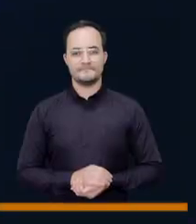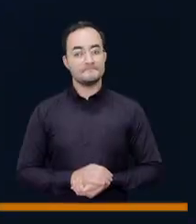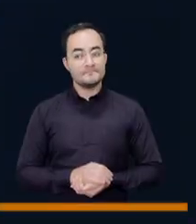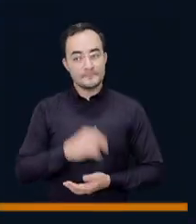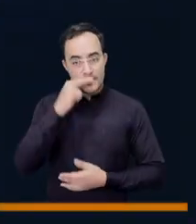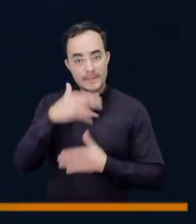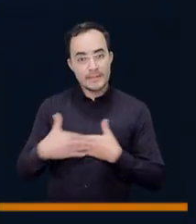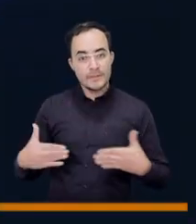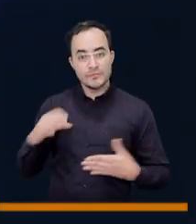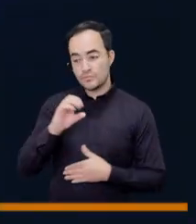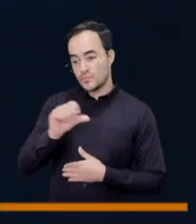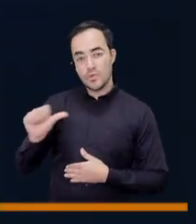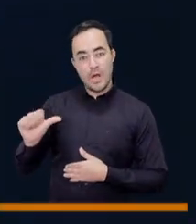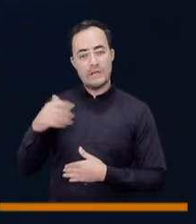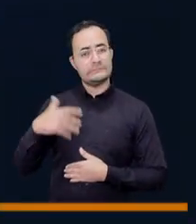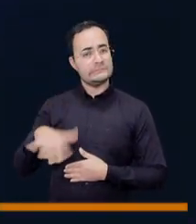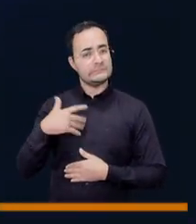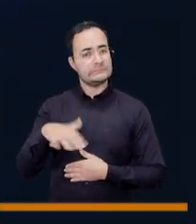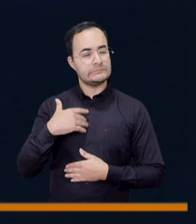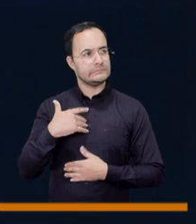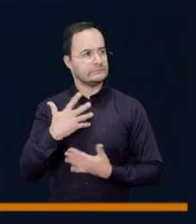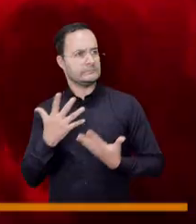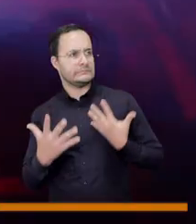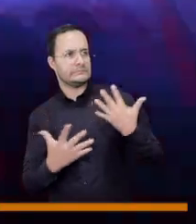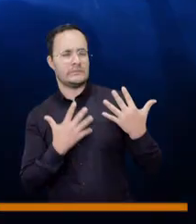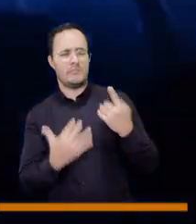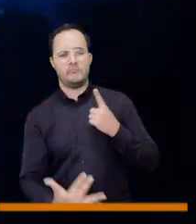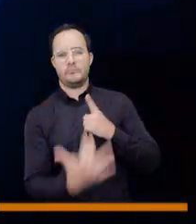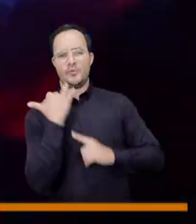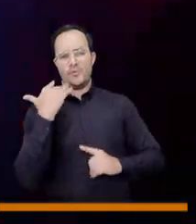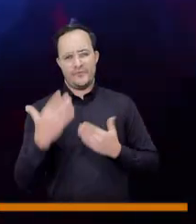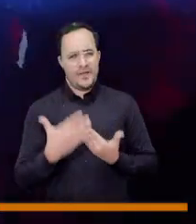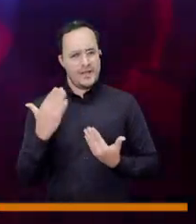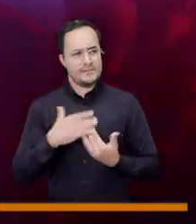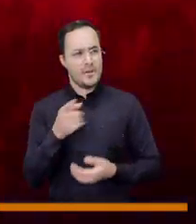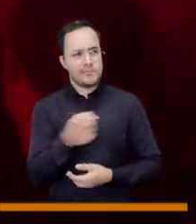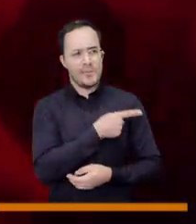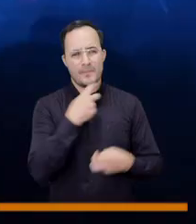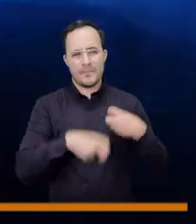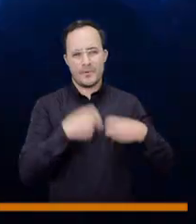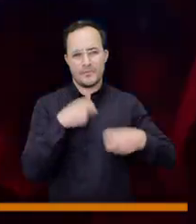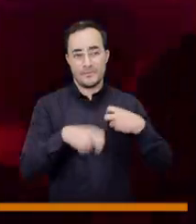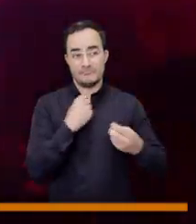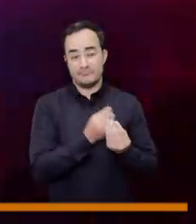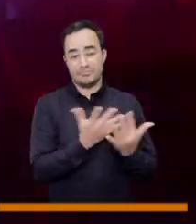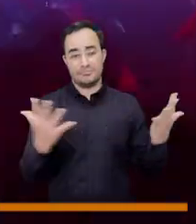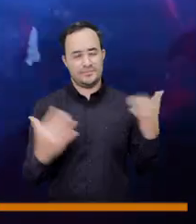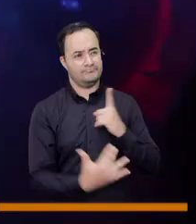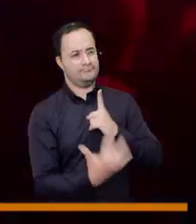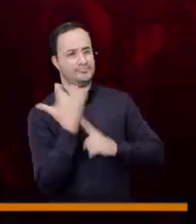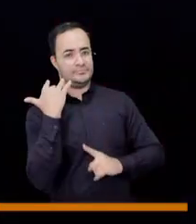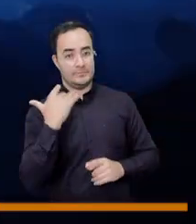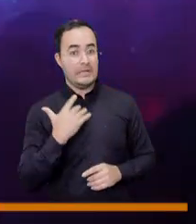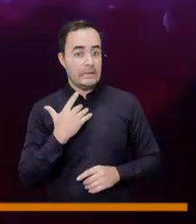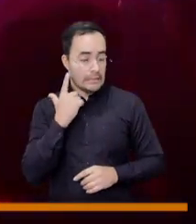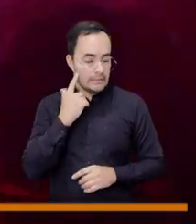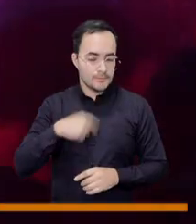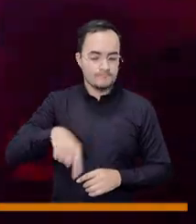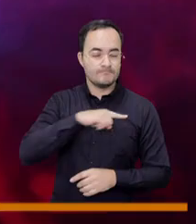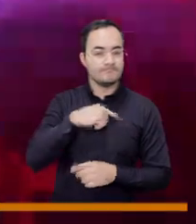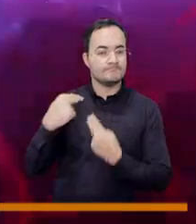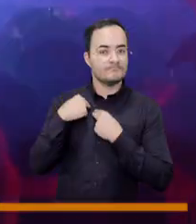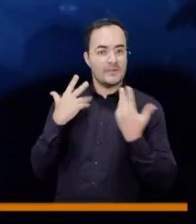nuestros niños y niñas son vulnerables a las diferentes problemáticas que hay en nuestra ciudad y protegerlos en nuestra misión más